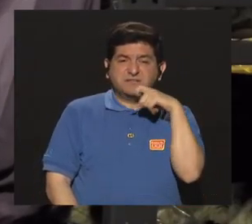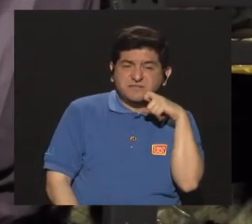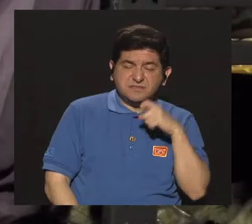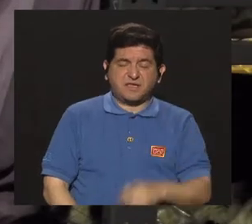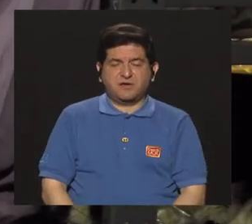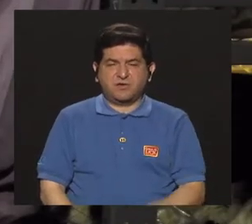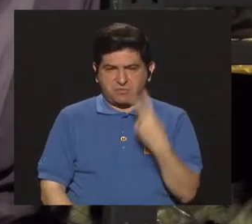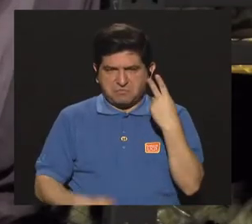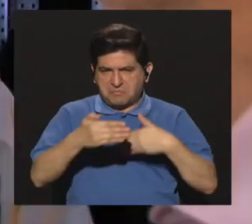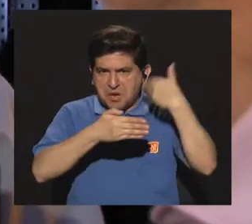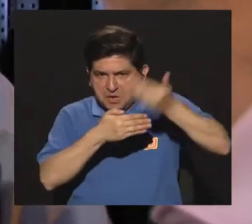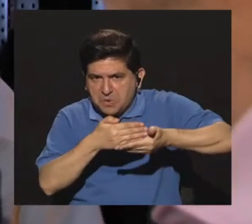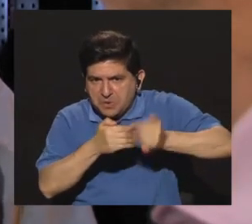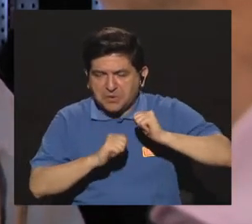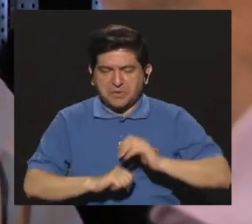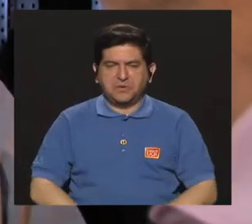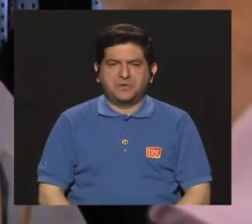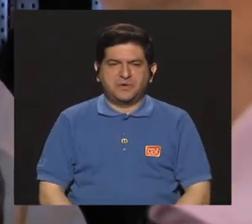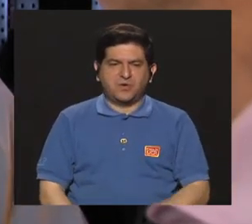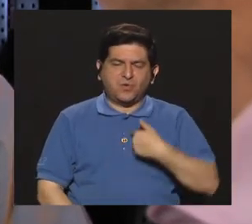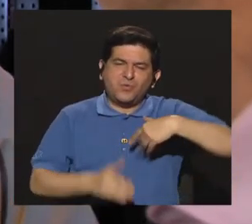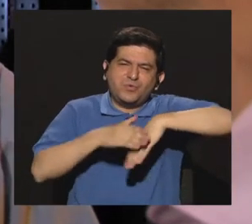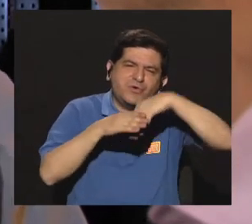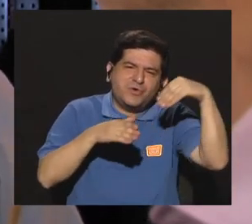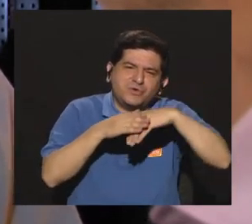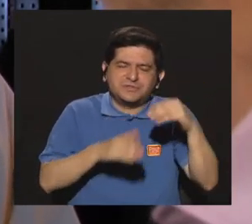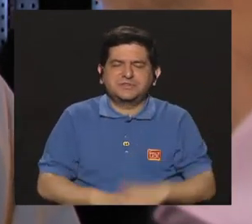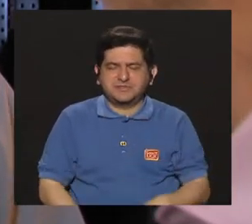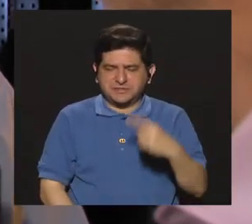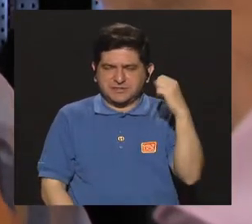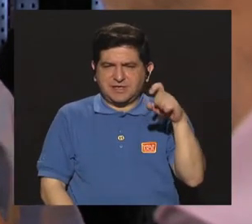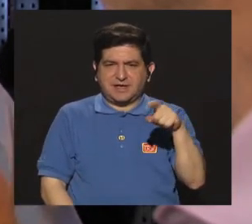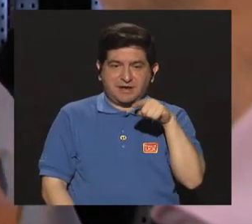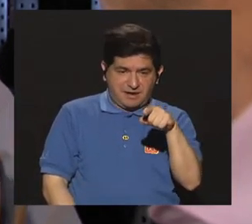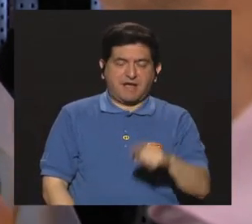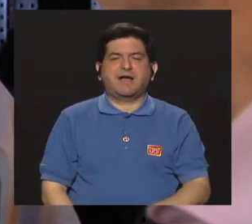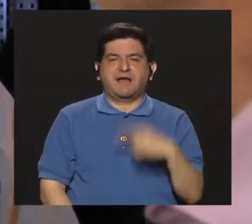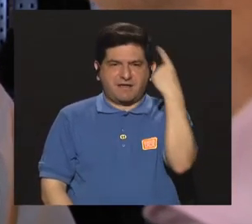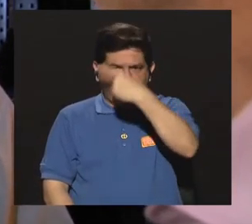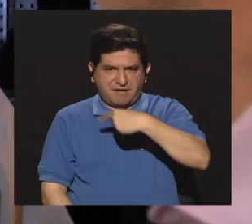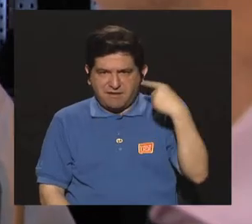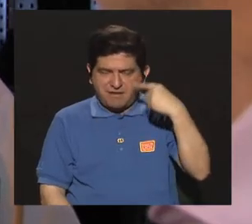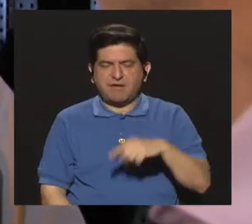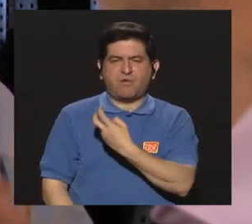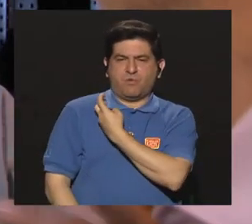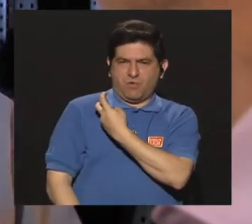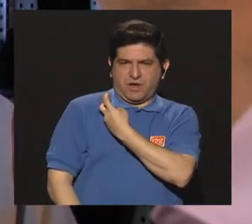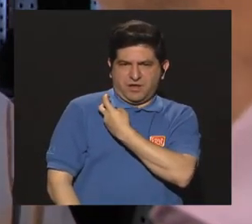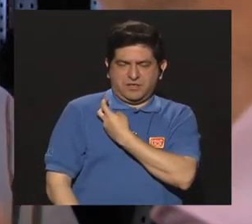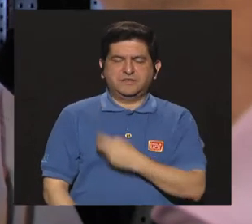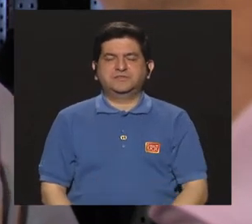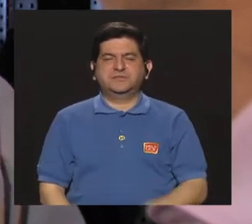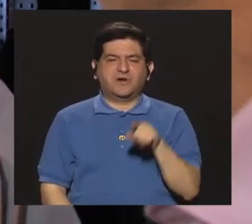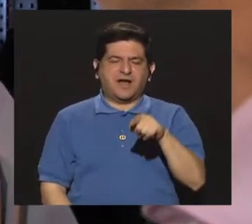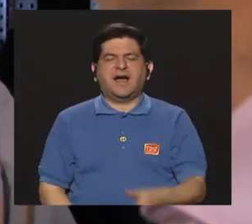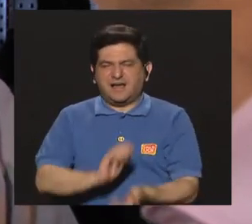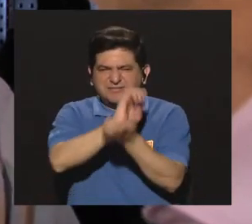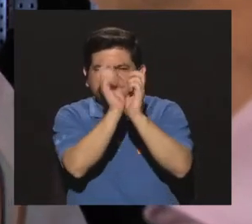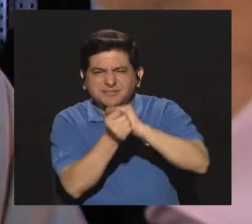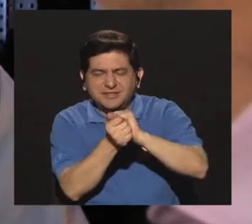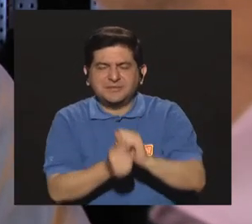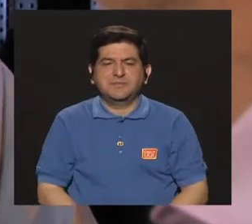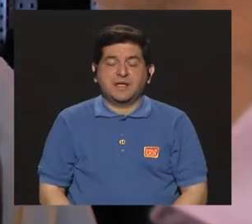eventualmente vamos a ver este uno extra en el cráneo entonces la cara por ejemplo cambia entonces las colecciones secas en